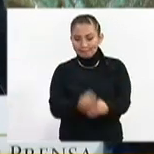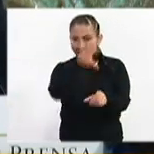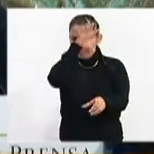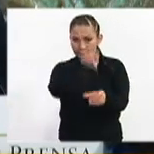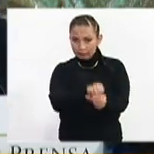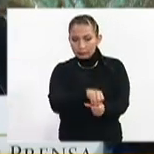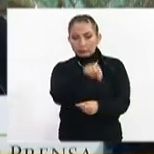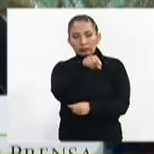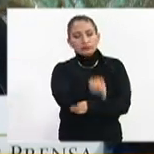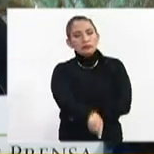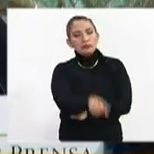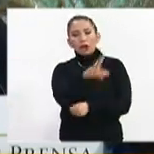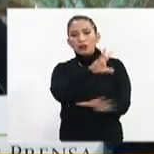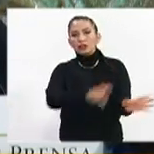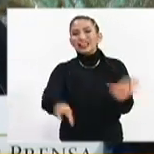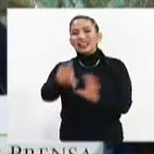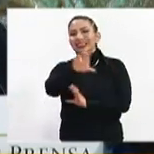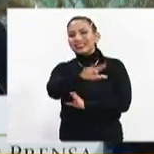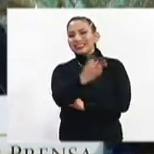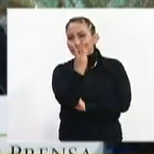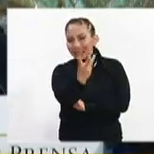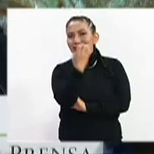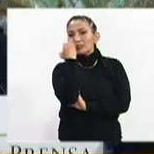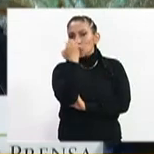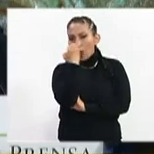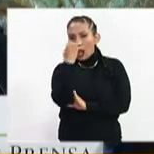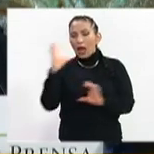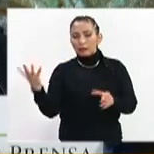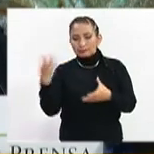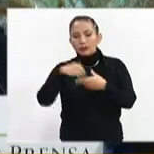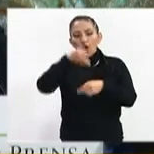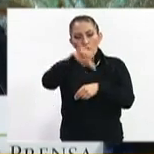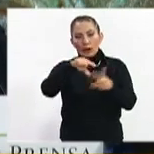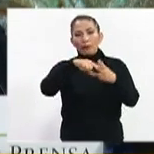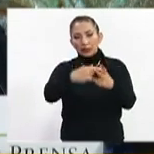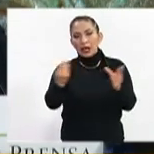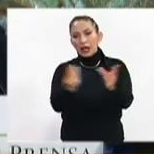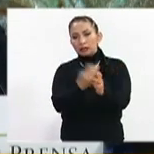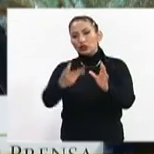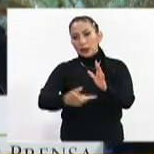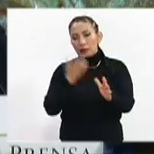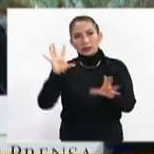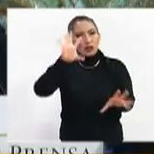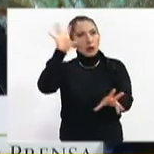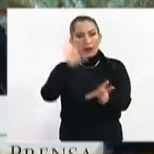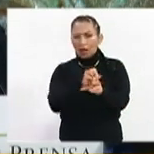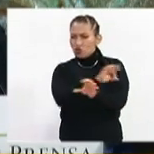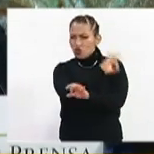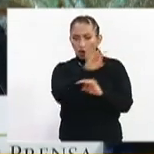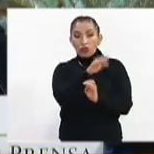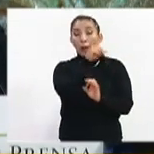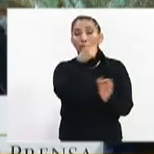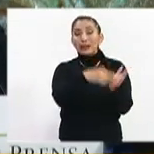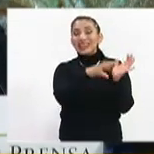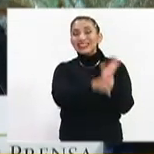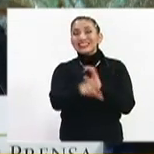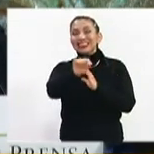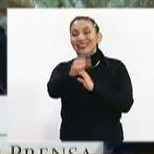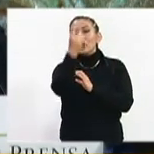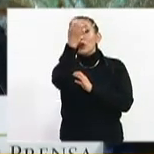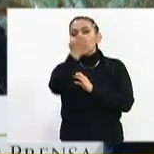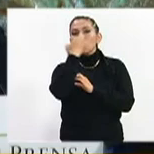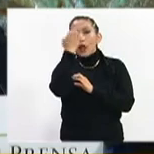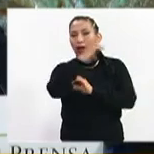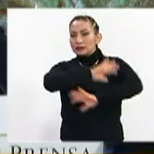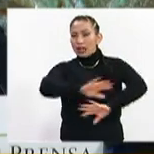total de 803 escuelas que se suman el día de hoy y que nos da un total de